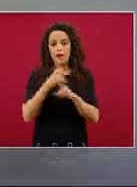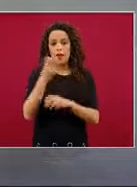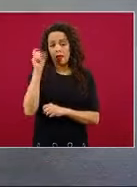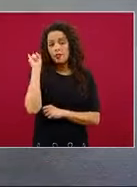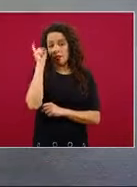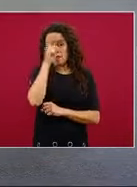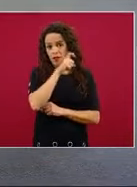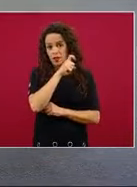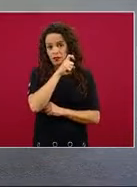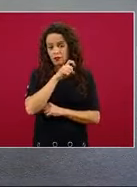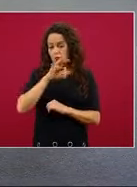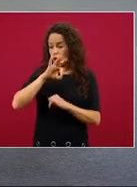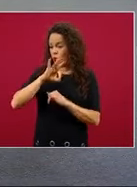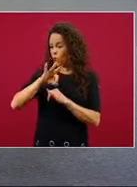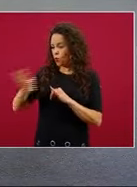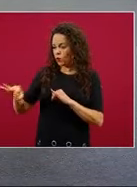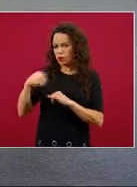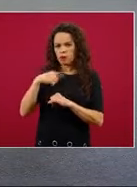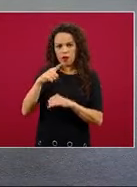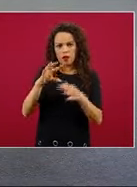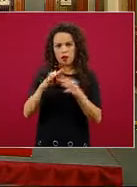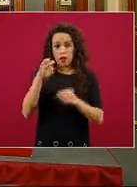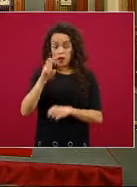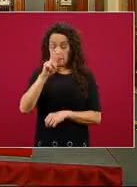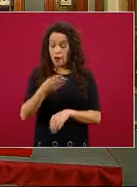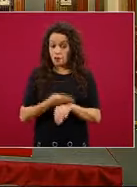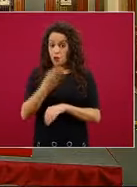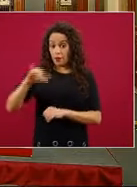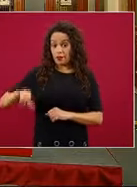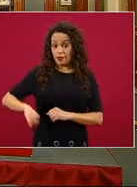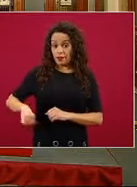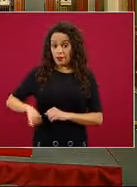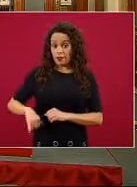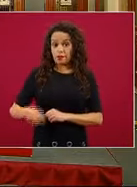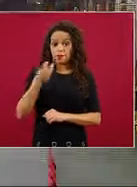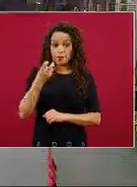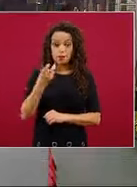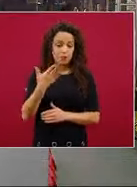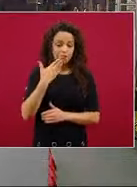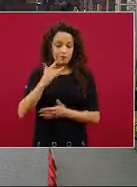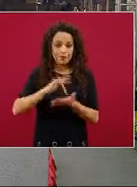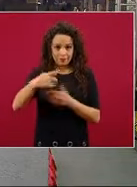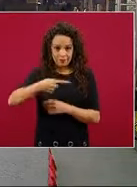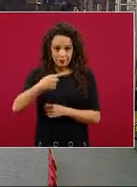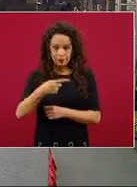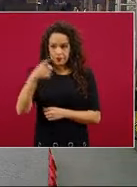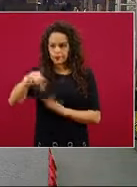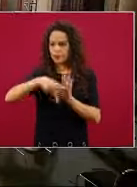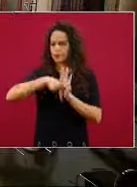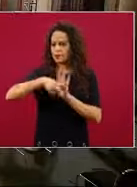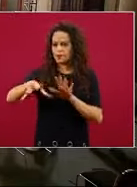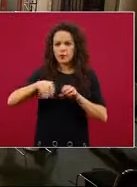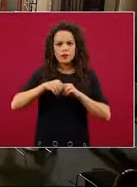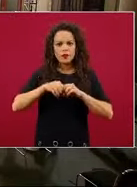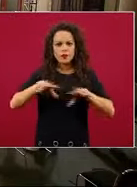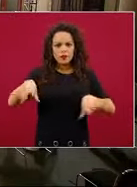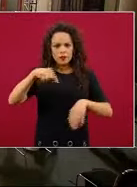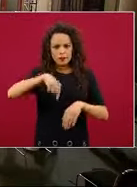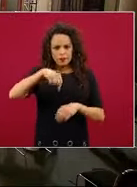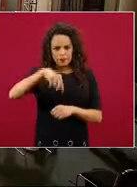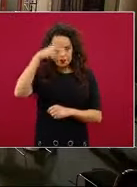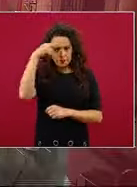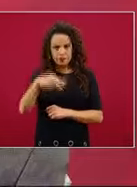comentamos sobre esto, que ha sido un elemento de gran interés, lo cual me parece muy apropiado, un periódico de circulación nacional puso un